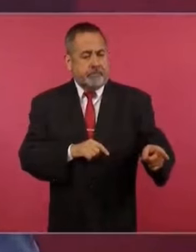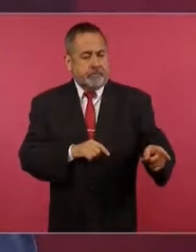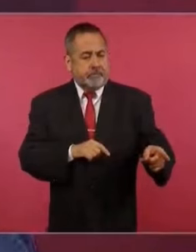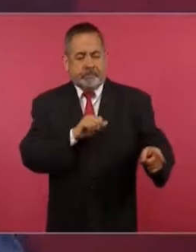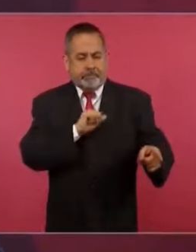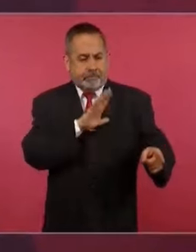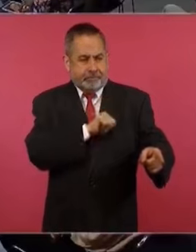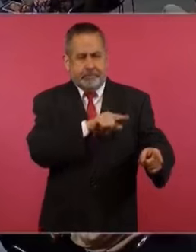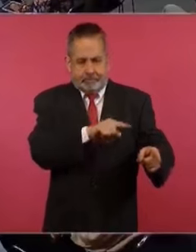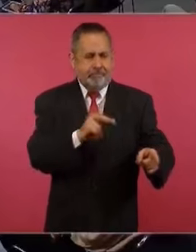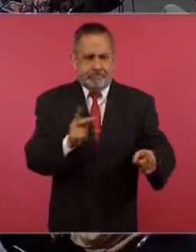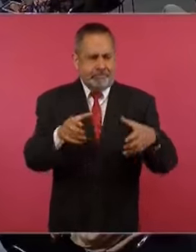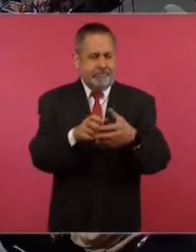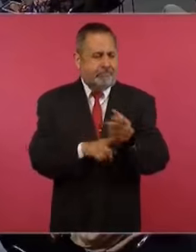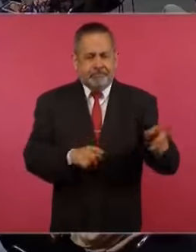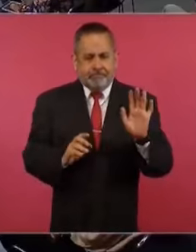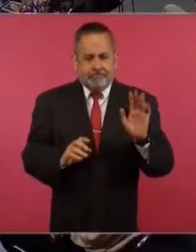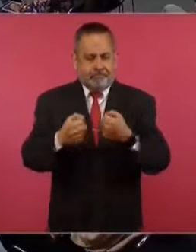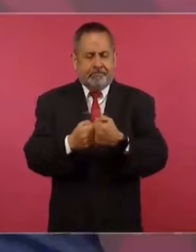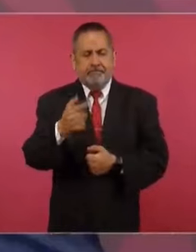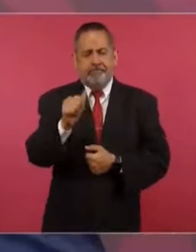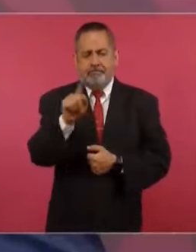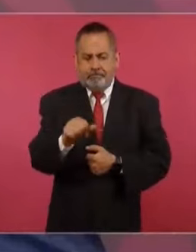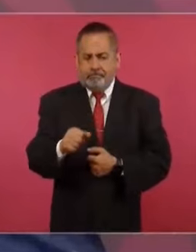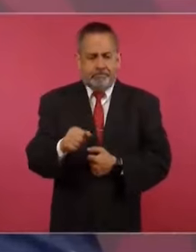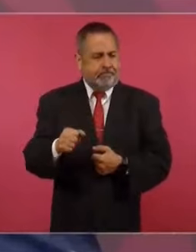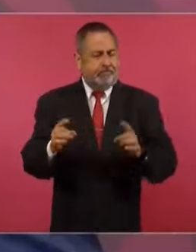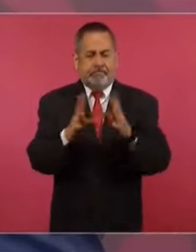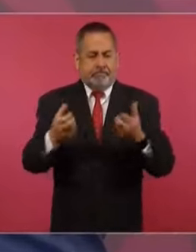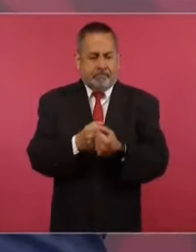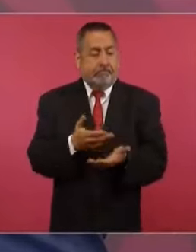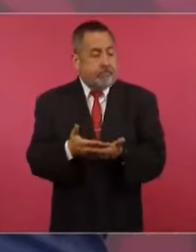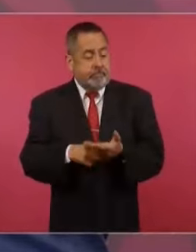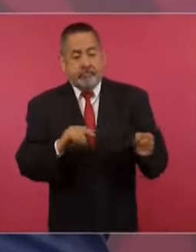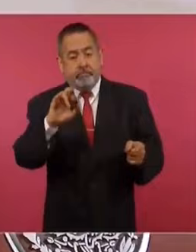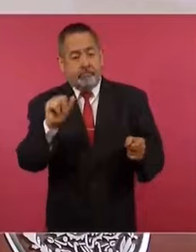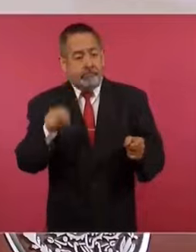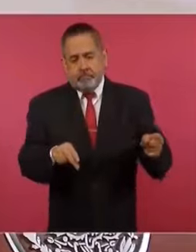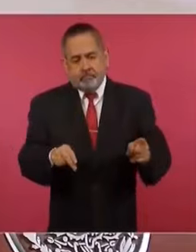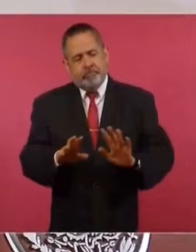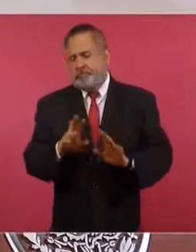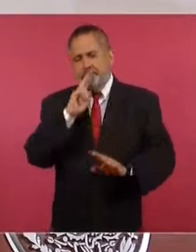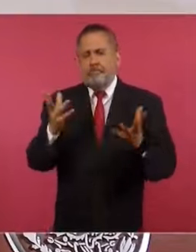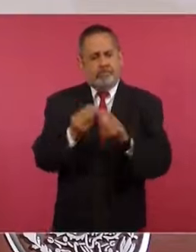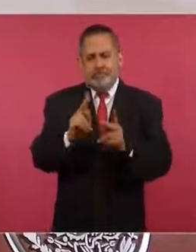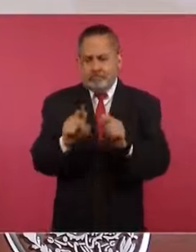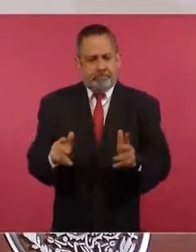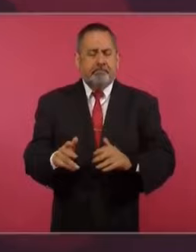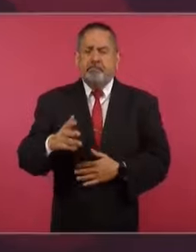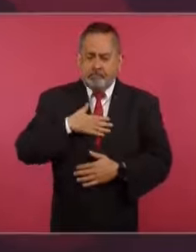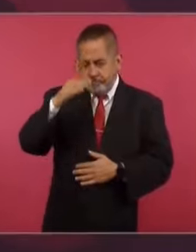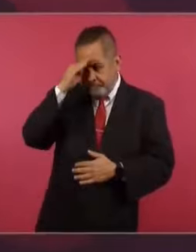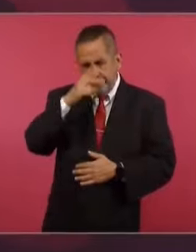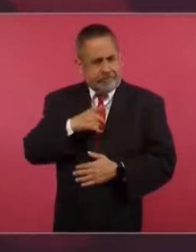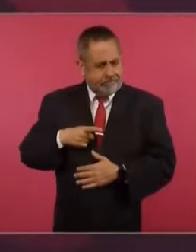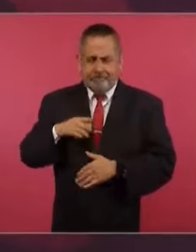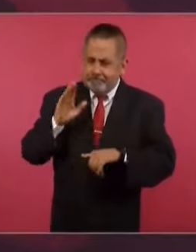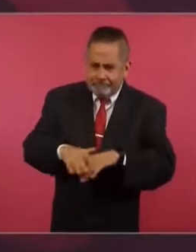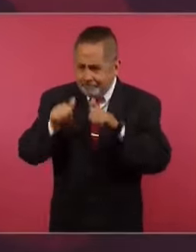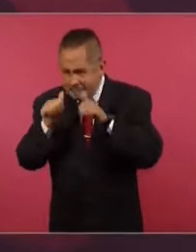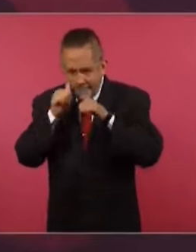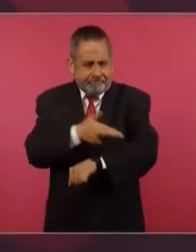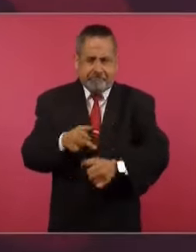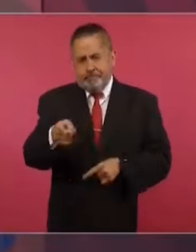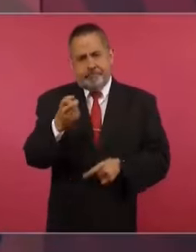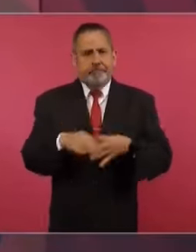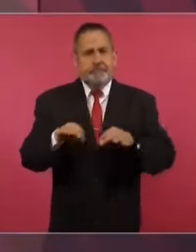con Palestina en la franja de Gaza y ahora con Irán. Y pienso que tiene que haber más actividad